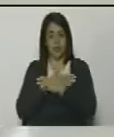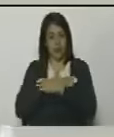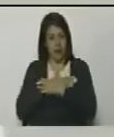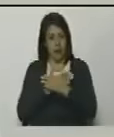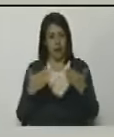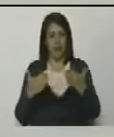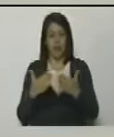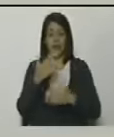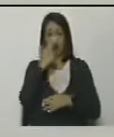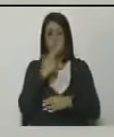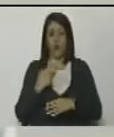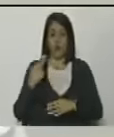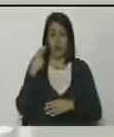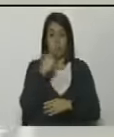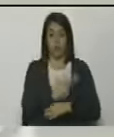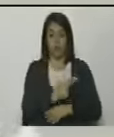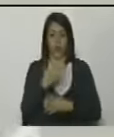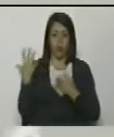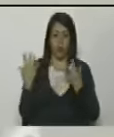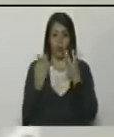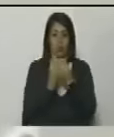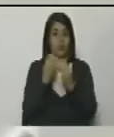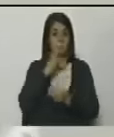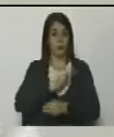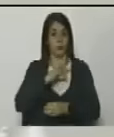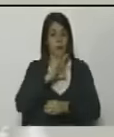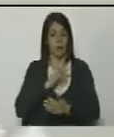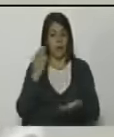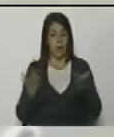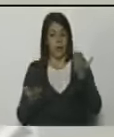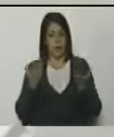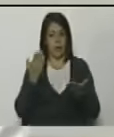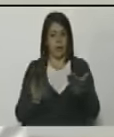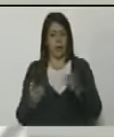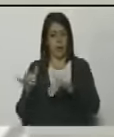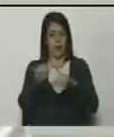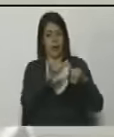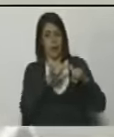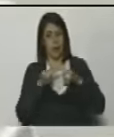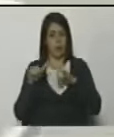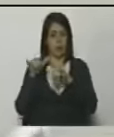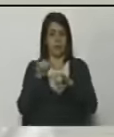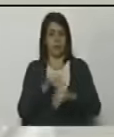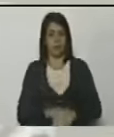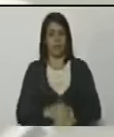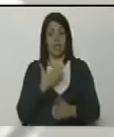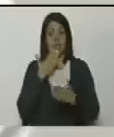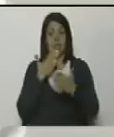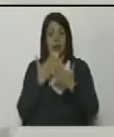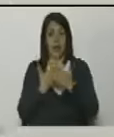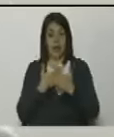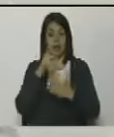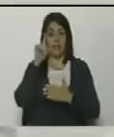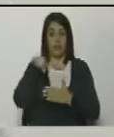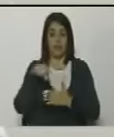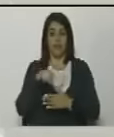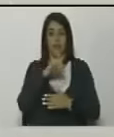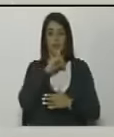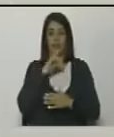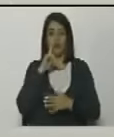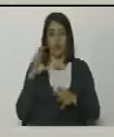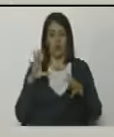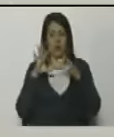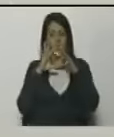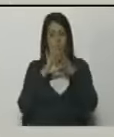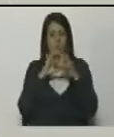entrega, por su compromiso al lado de una sociedad equitativa e igualitaria. Agradezco, por supuesto, en nombre de la